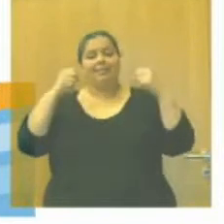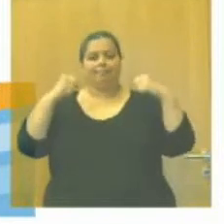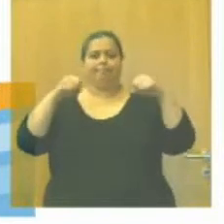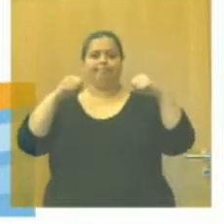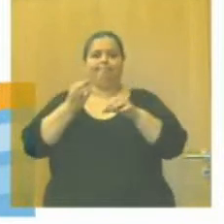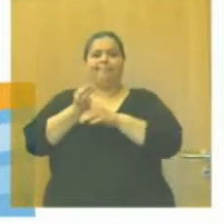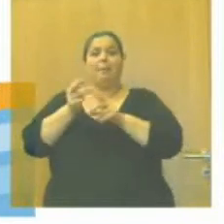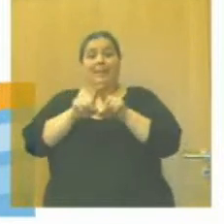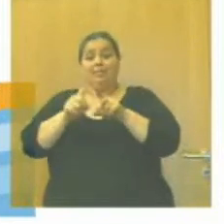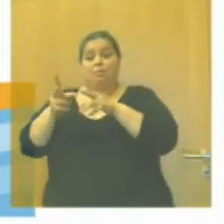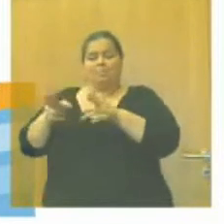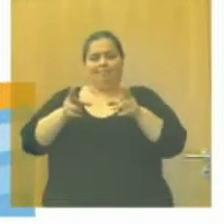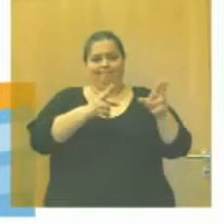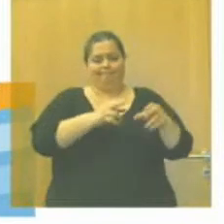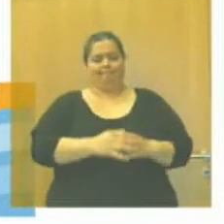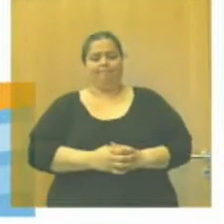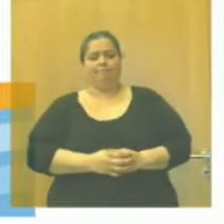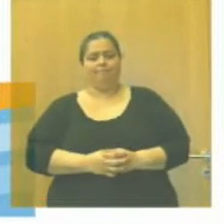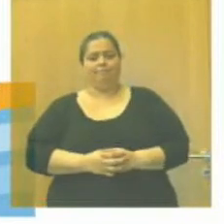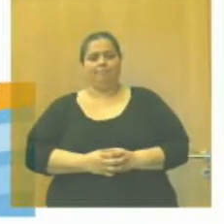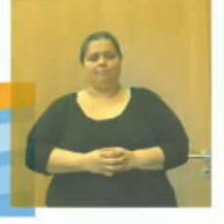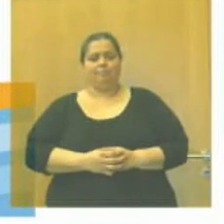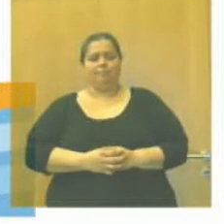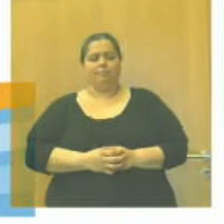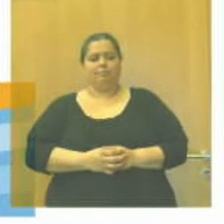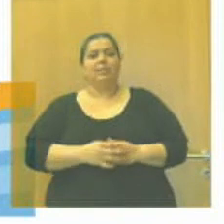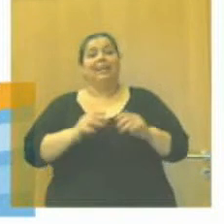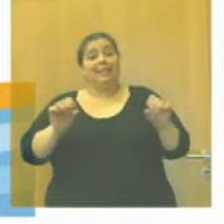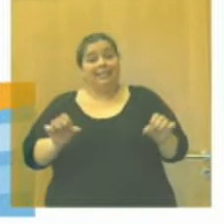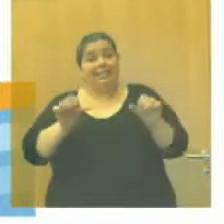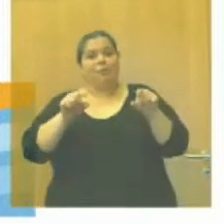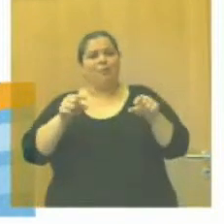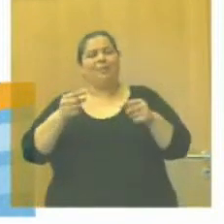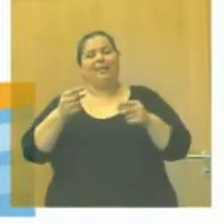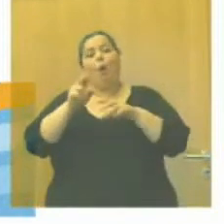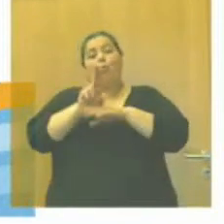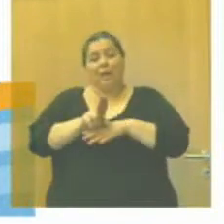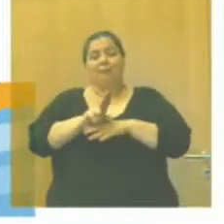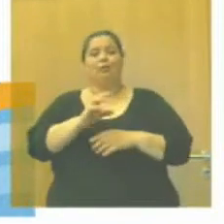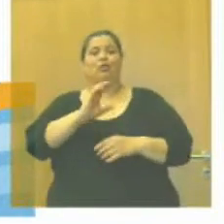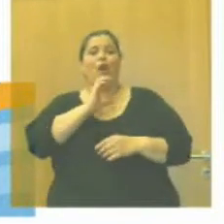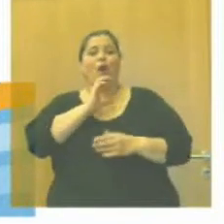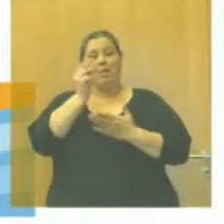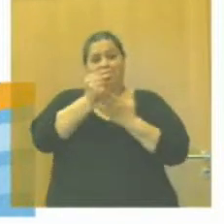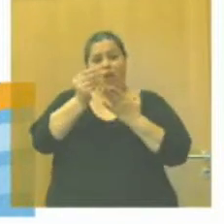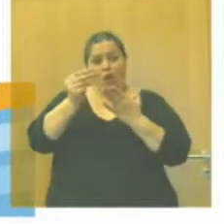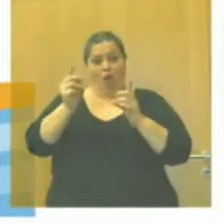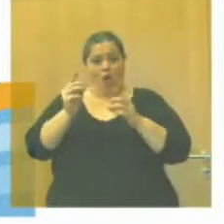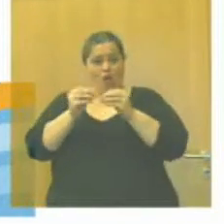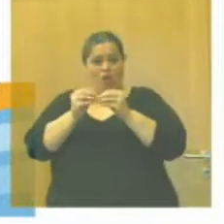serie. Gracias. Hicimos la serie en The Comics con docentes, y se